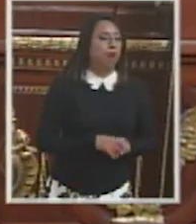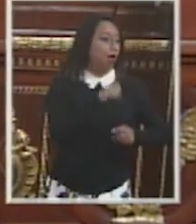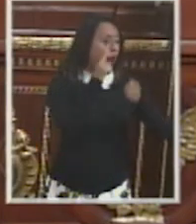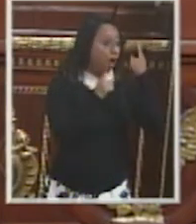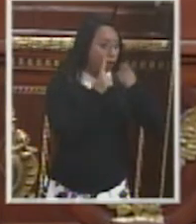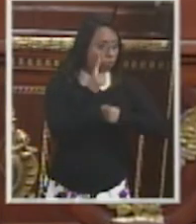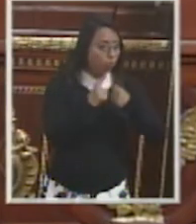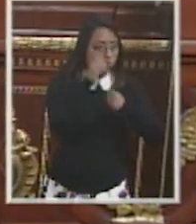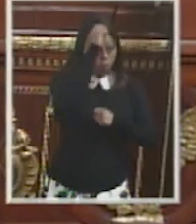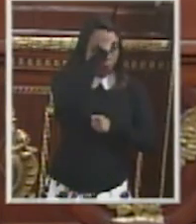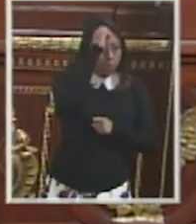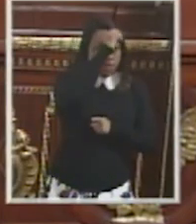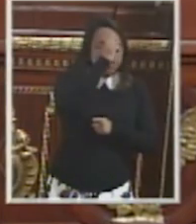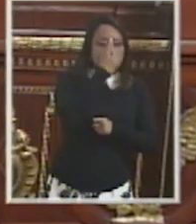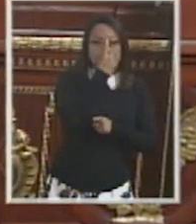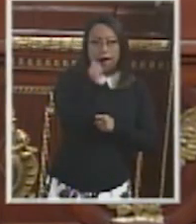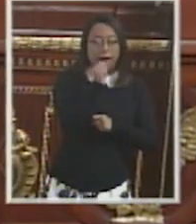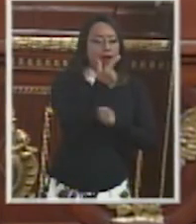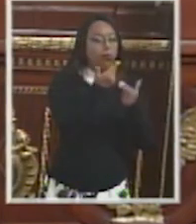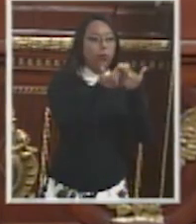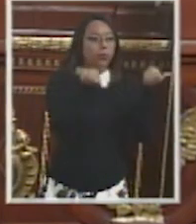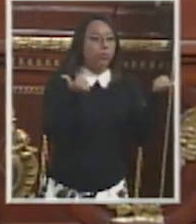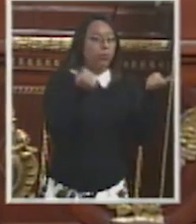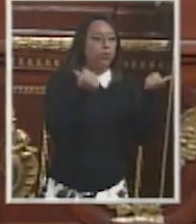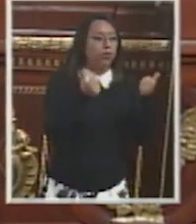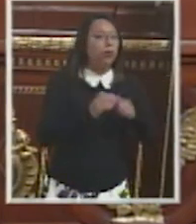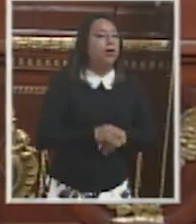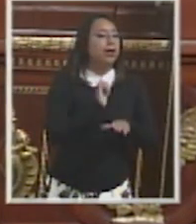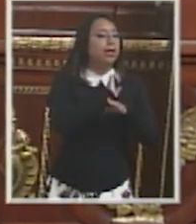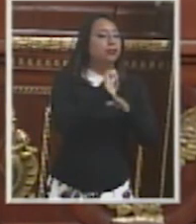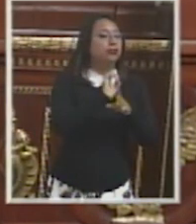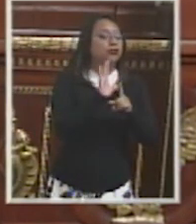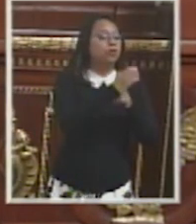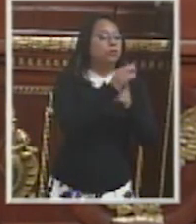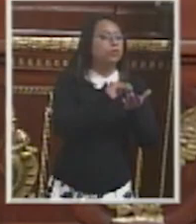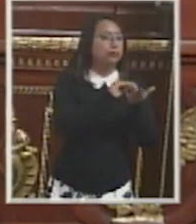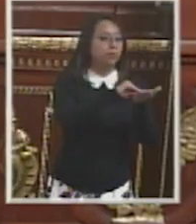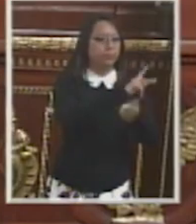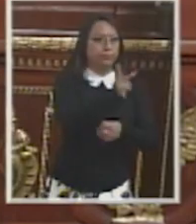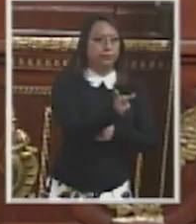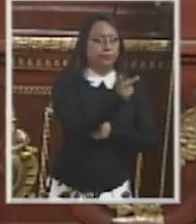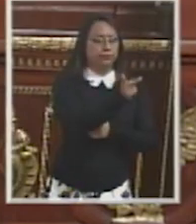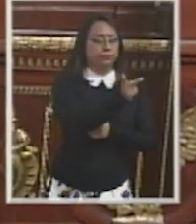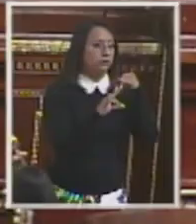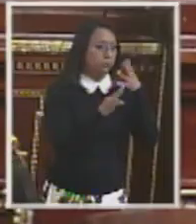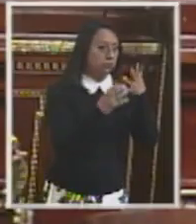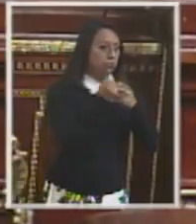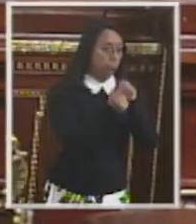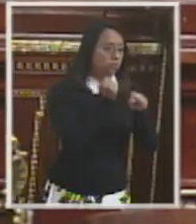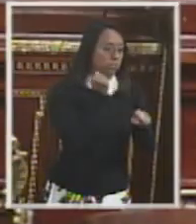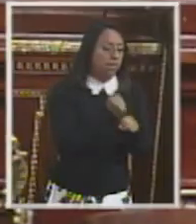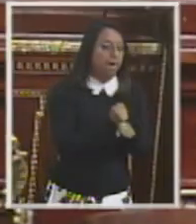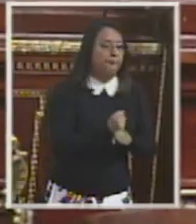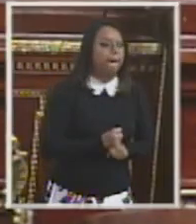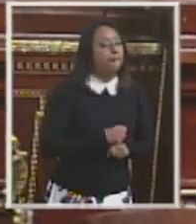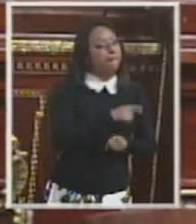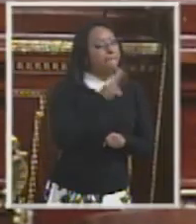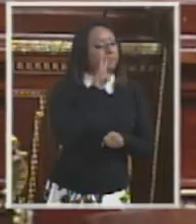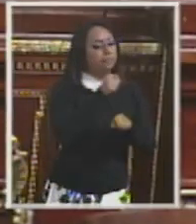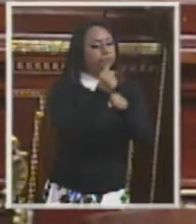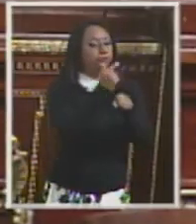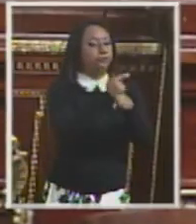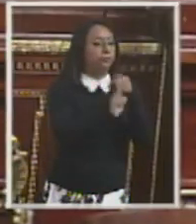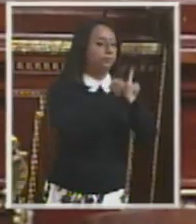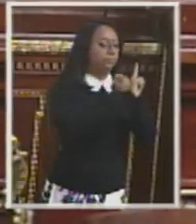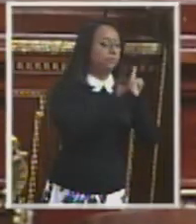la comisión permanente del Congreso de la Ciudad de México aprobó un punto de acuerdo presentado por la diputada Tania naneth Larios